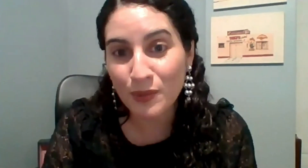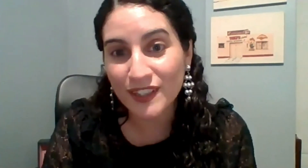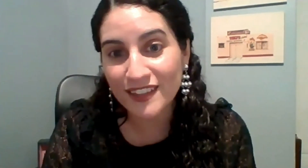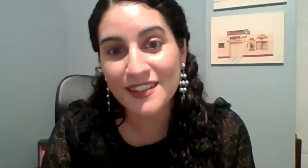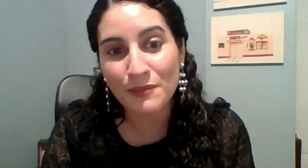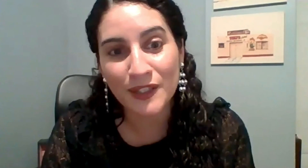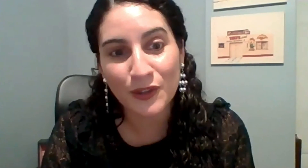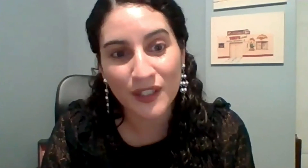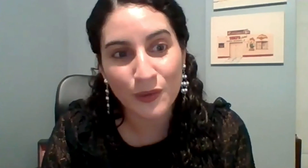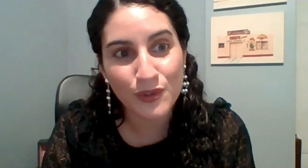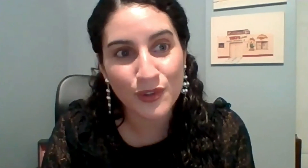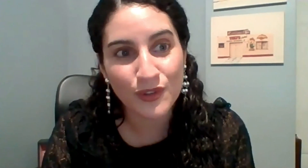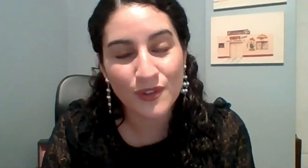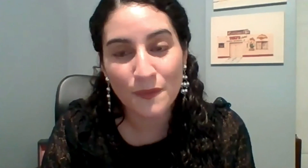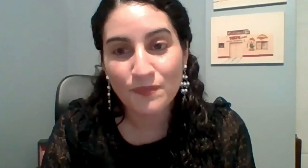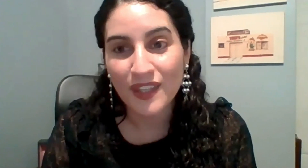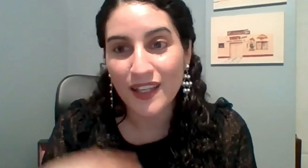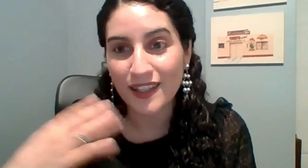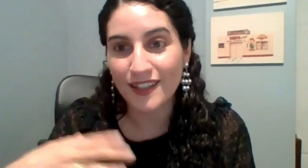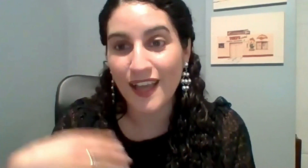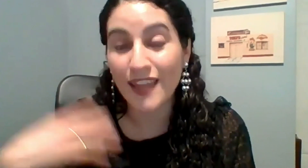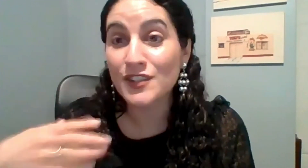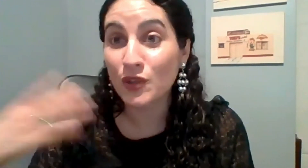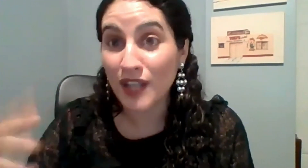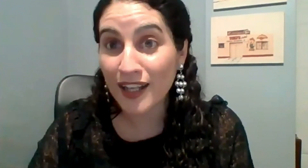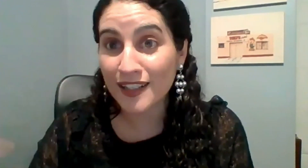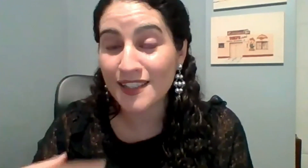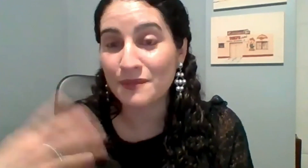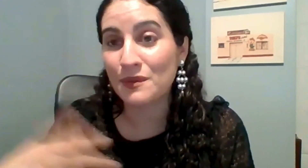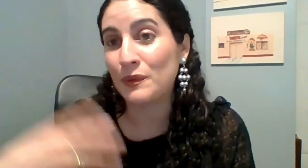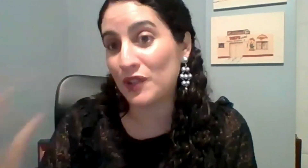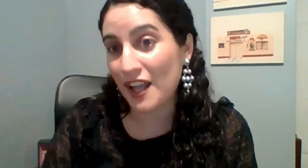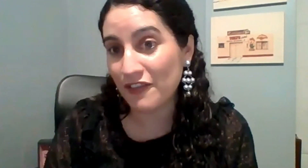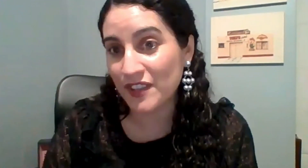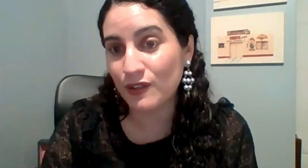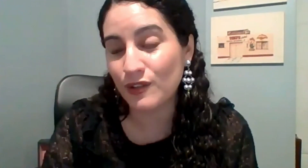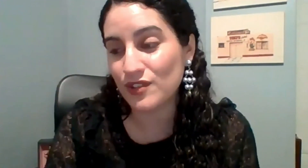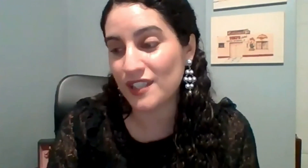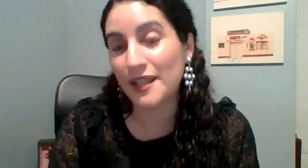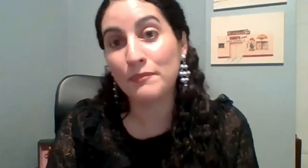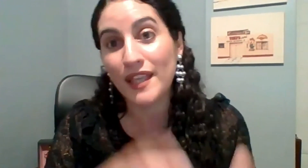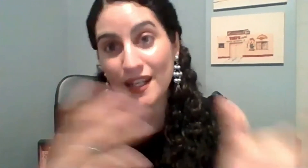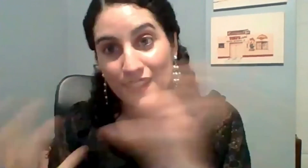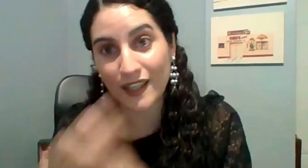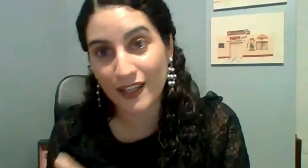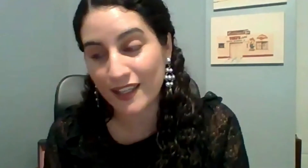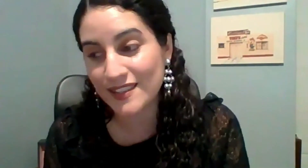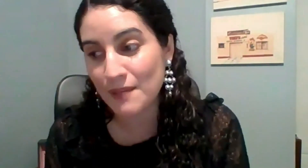son importantes también los recursos adicionales,